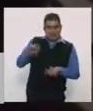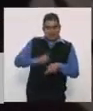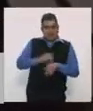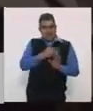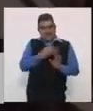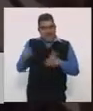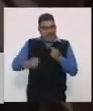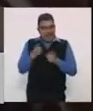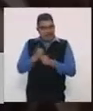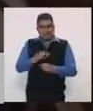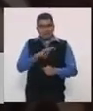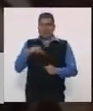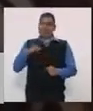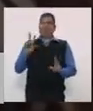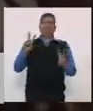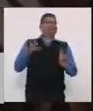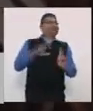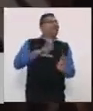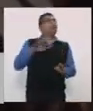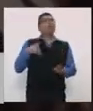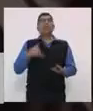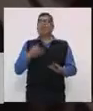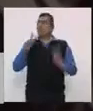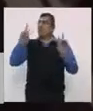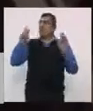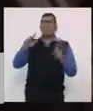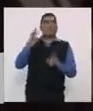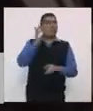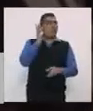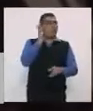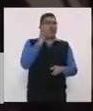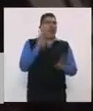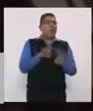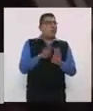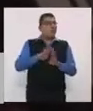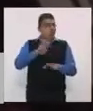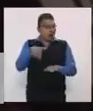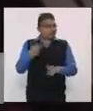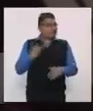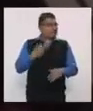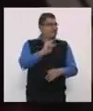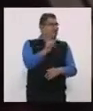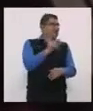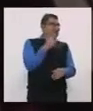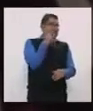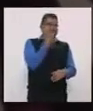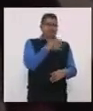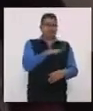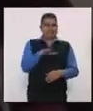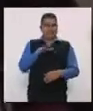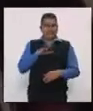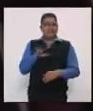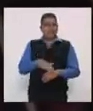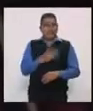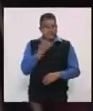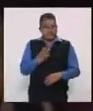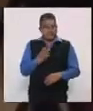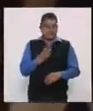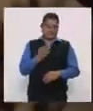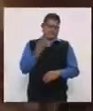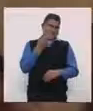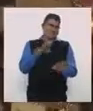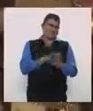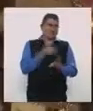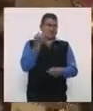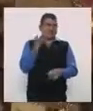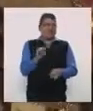año evitamos todo lo que se refiera a la muerte, ¿no? Y esto pues es absurdo